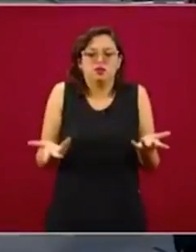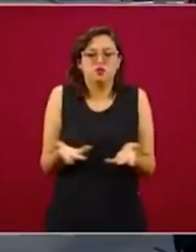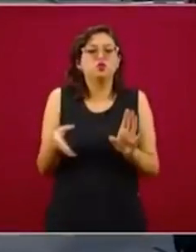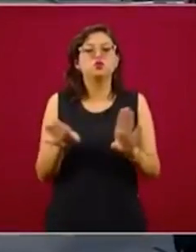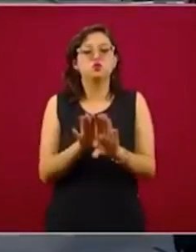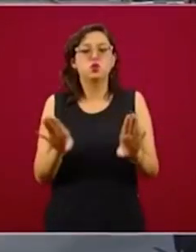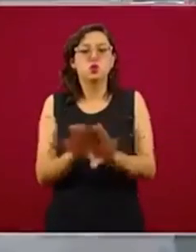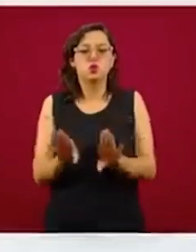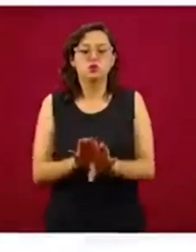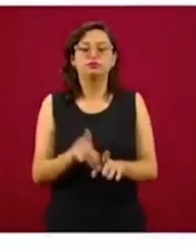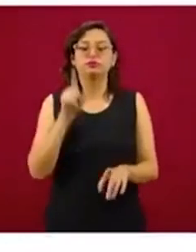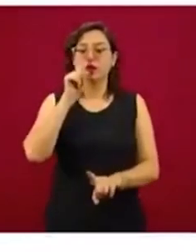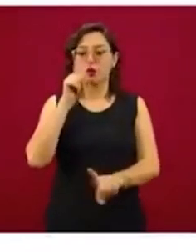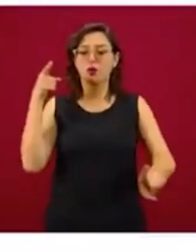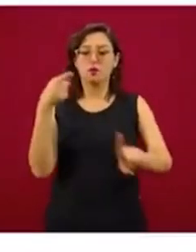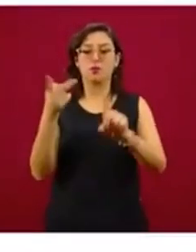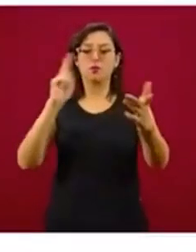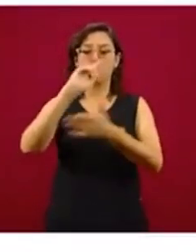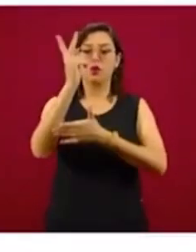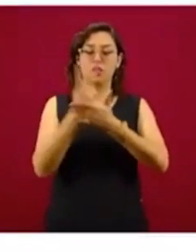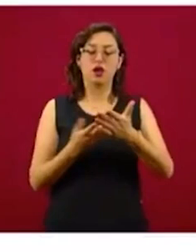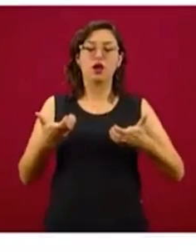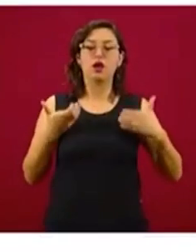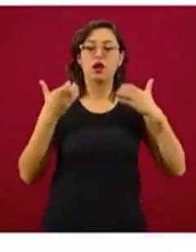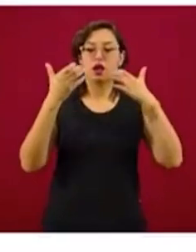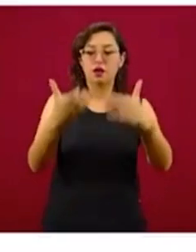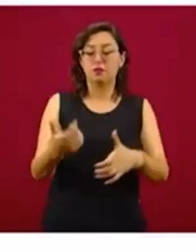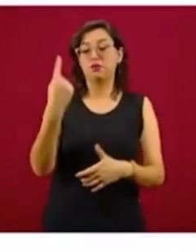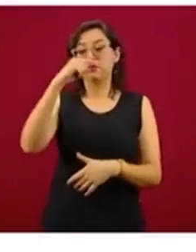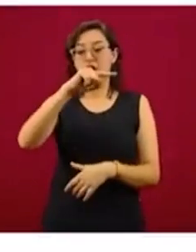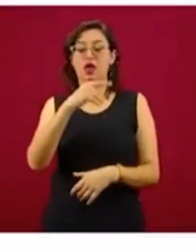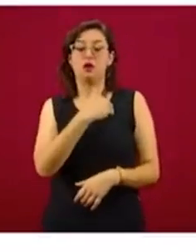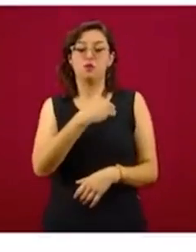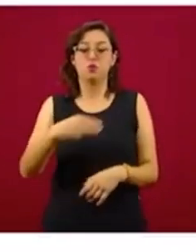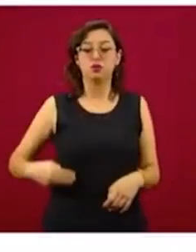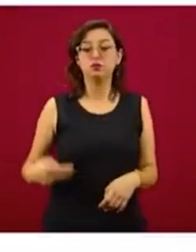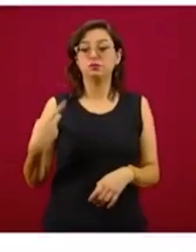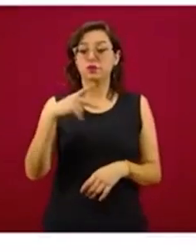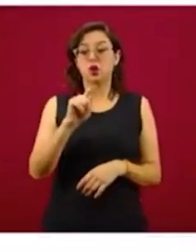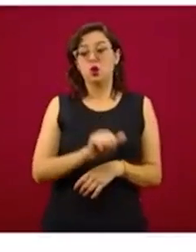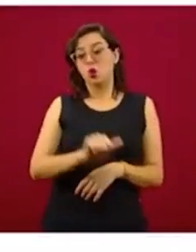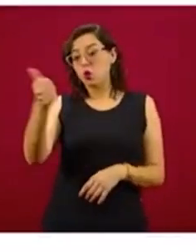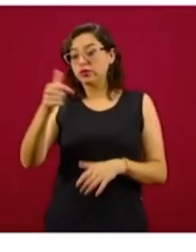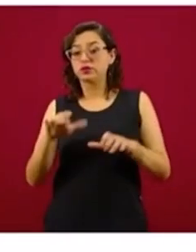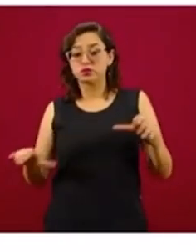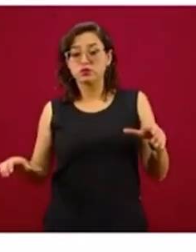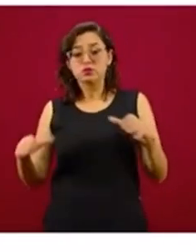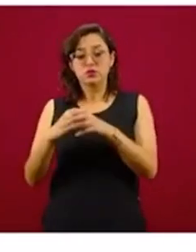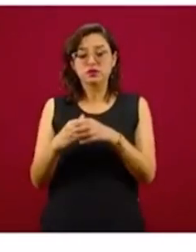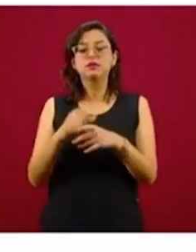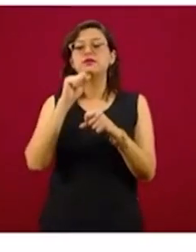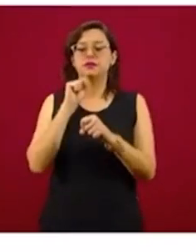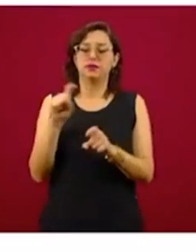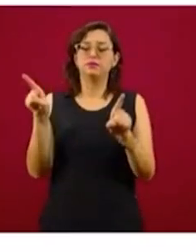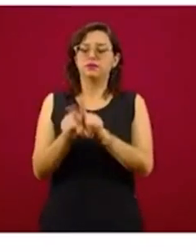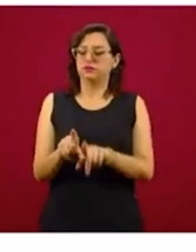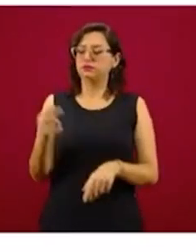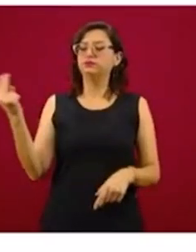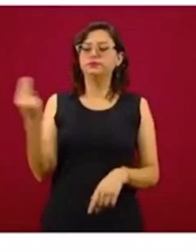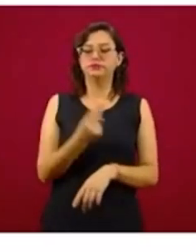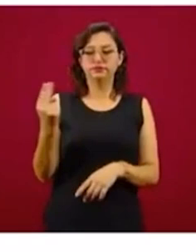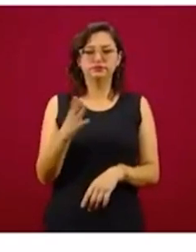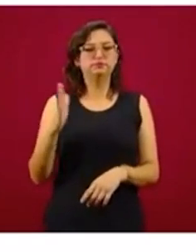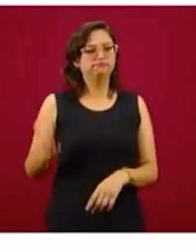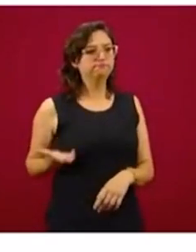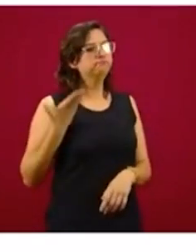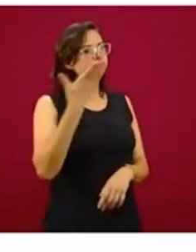a pavimentación de caminos a cabeceras municipales, pero hay muchas comunidades también que requieren, solicitan y con